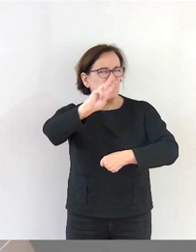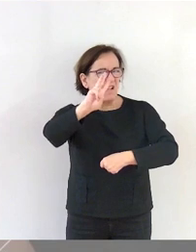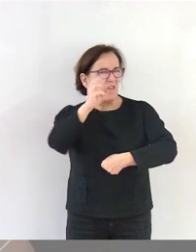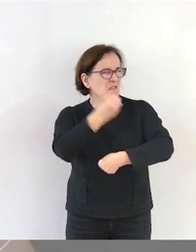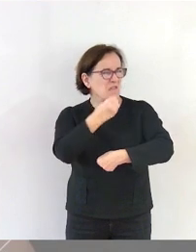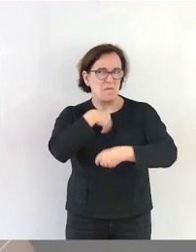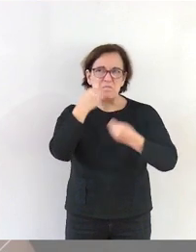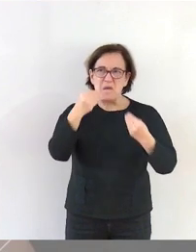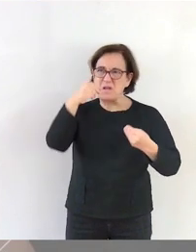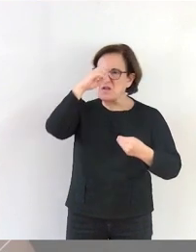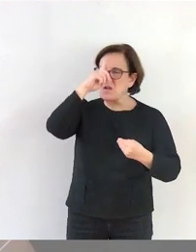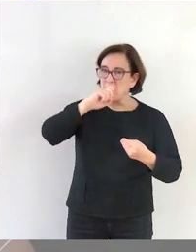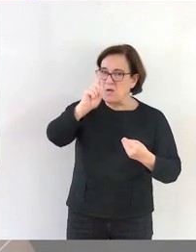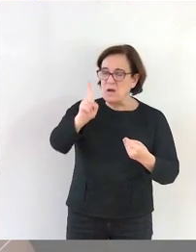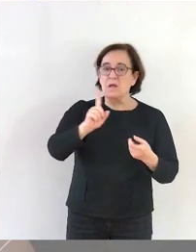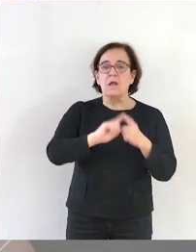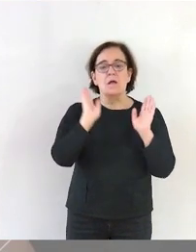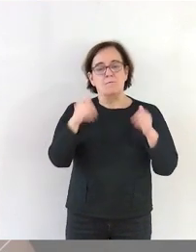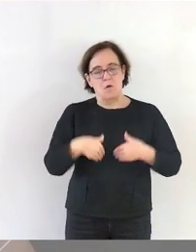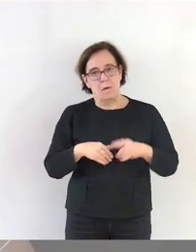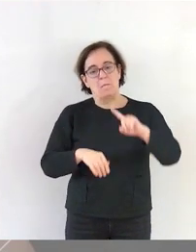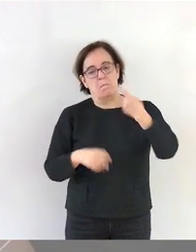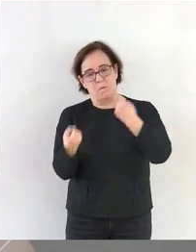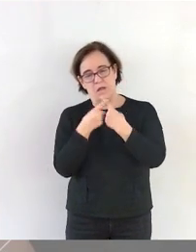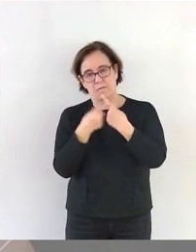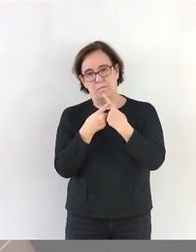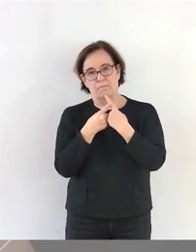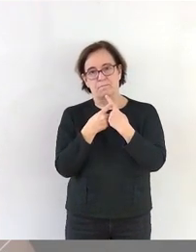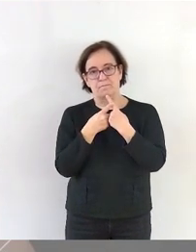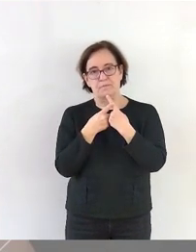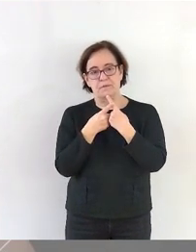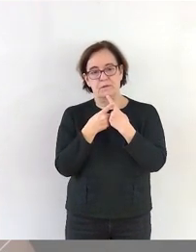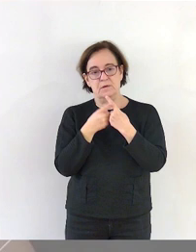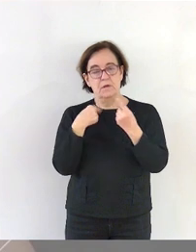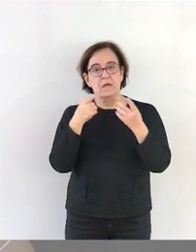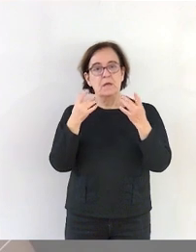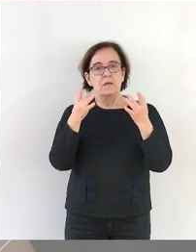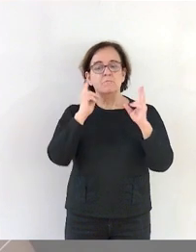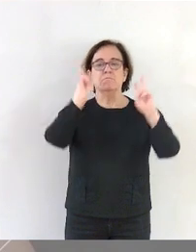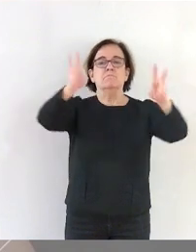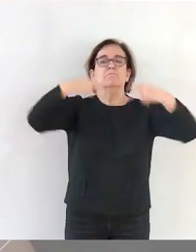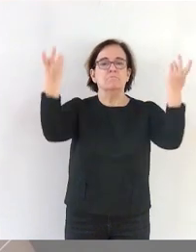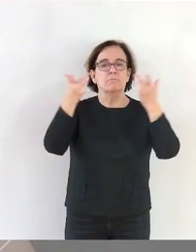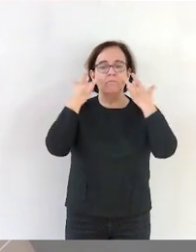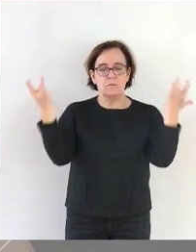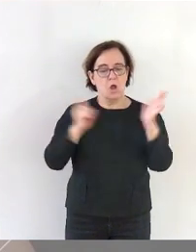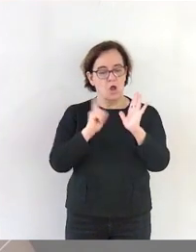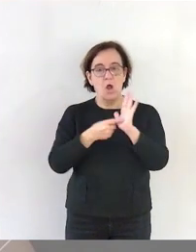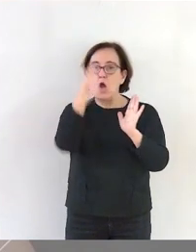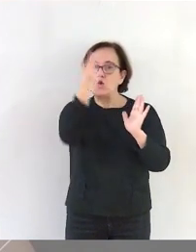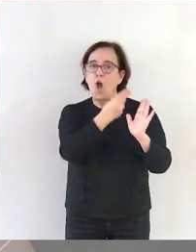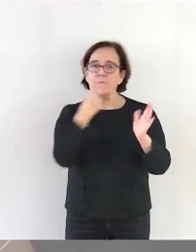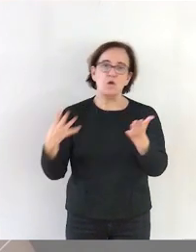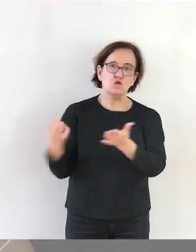me equivoco volvamos con primero con una puesta en limpio de lo que los compromisos de todos los